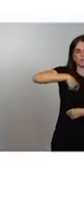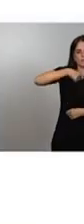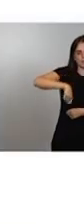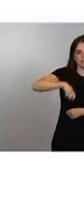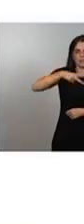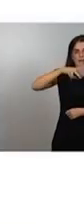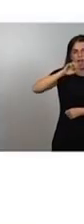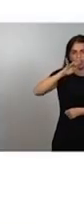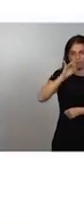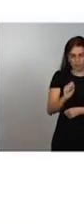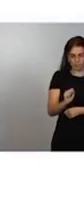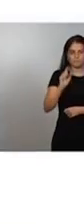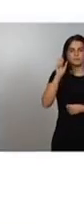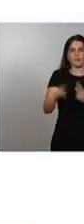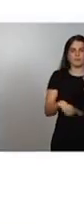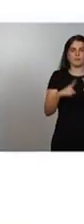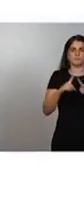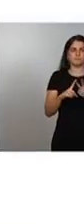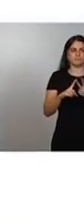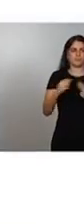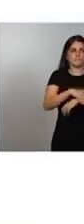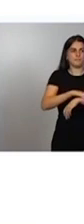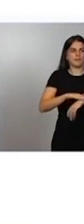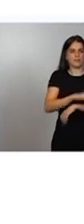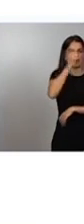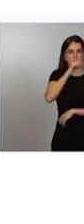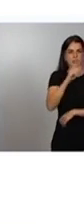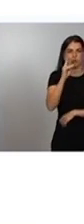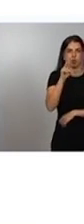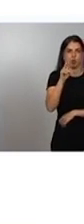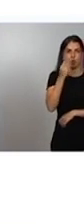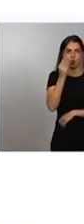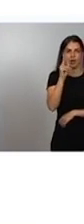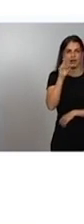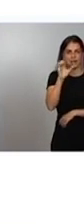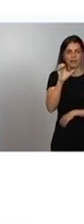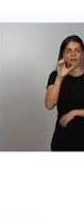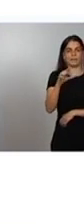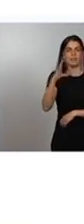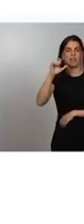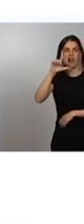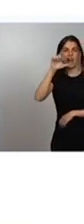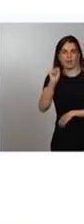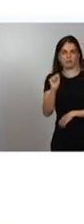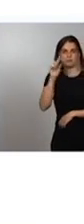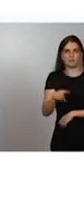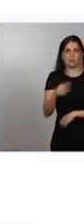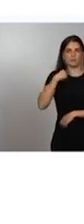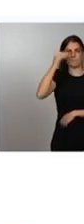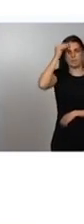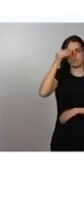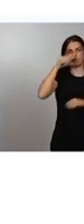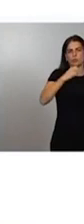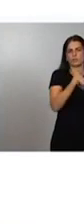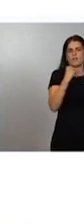son conscientes de que España no puede sobrevivir, mucho menos estos territorios separados fuera de la Unión Europea,